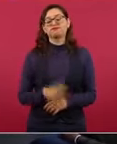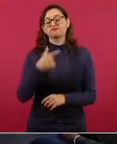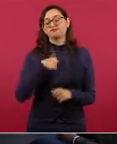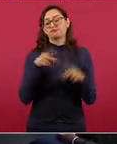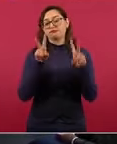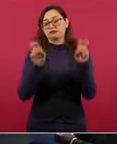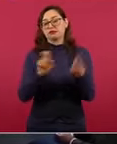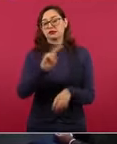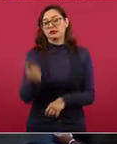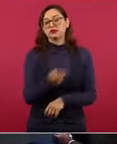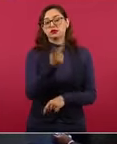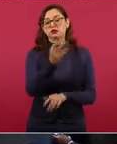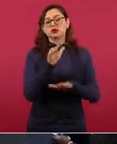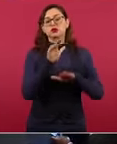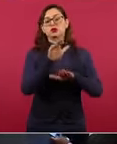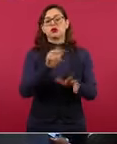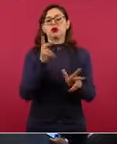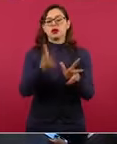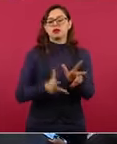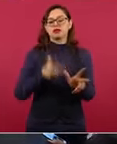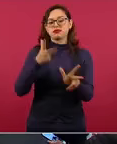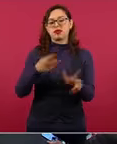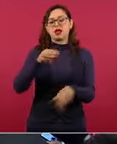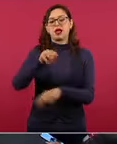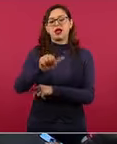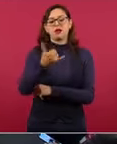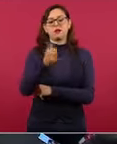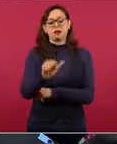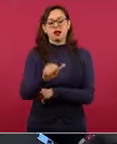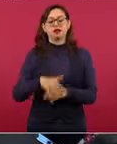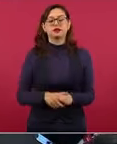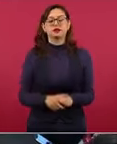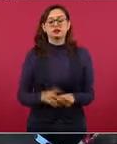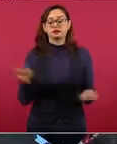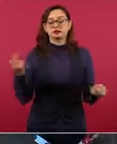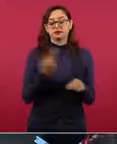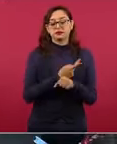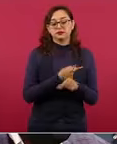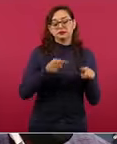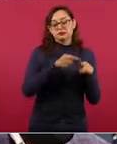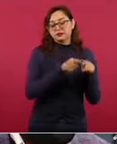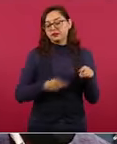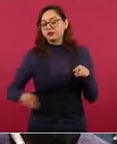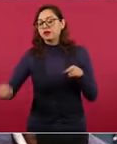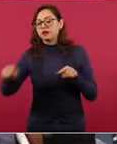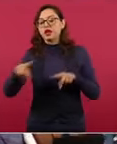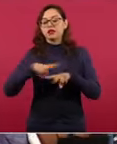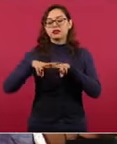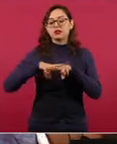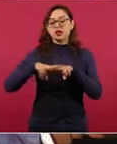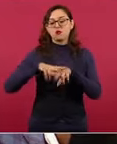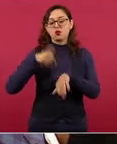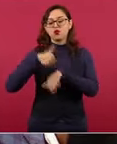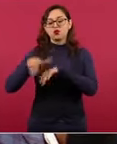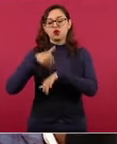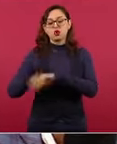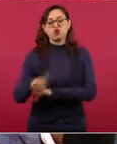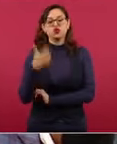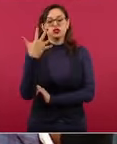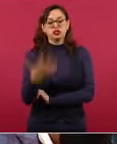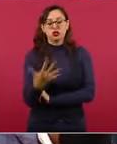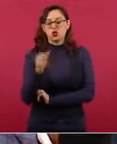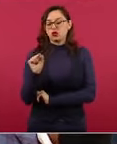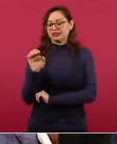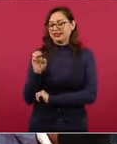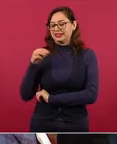se avaló ya avaló semarnat la mía del tramo 5 que fue uno de los fundamentos por lo que se otorgaron el